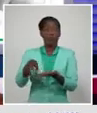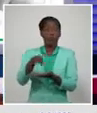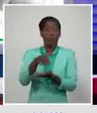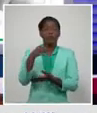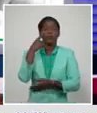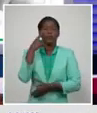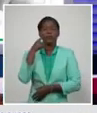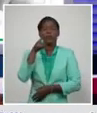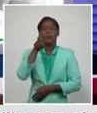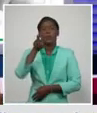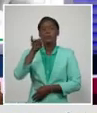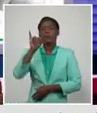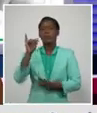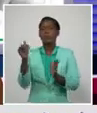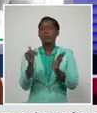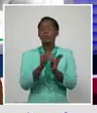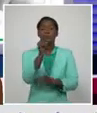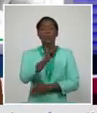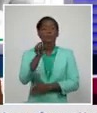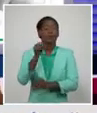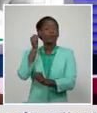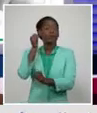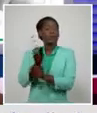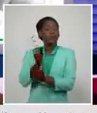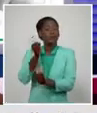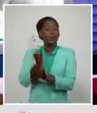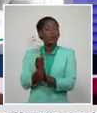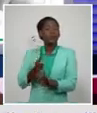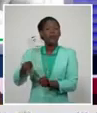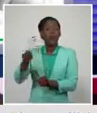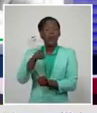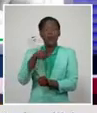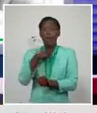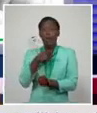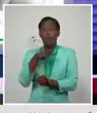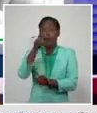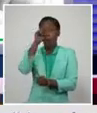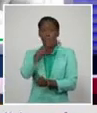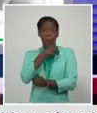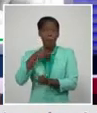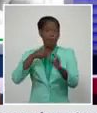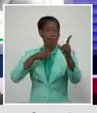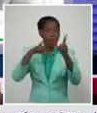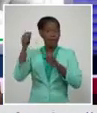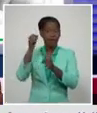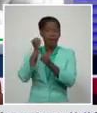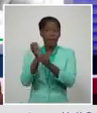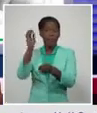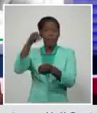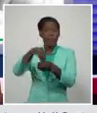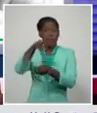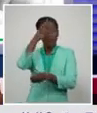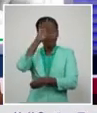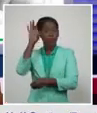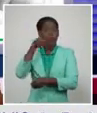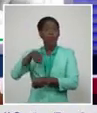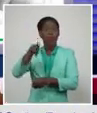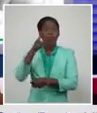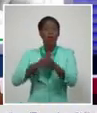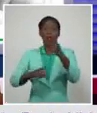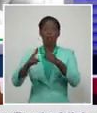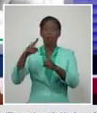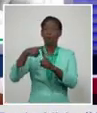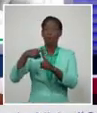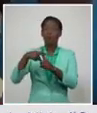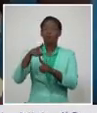trabajadores, principalmente los que están hoy en zonas de riesgo y se enfrentan directamente con casos positivos a la